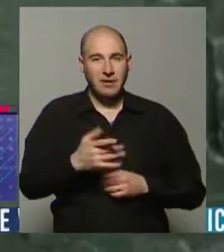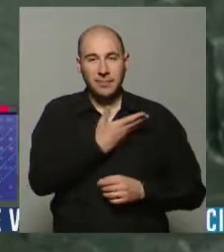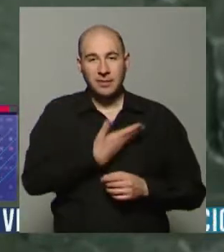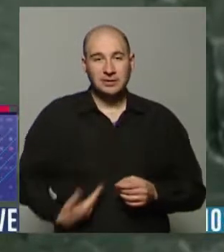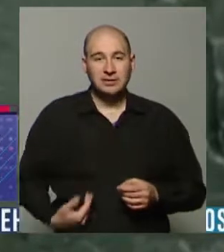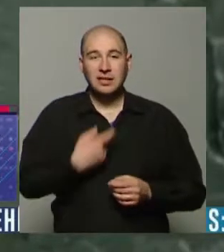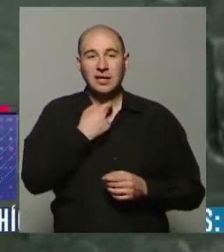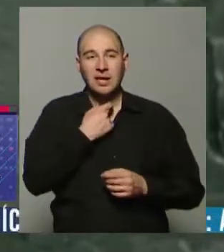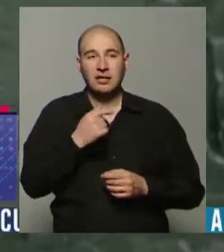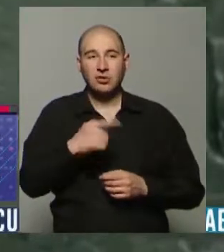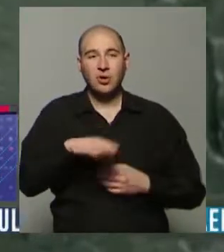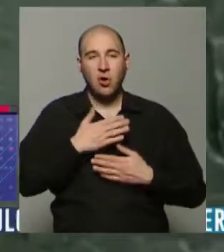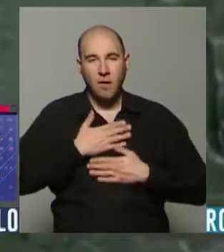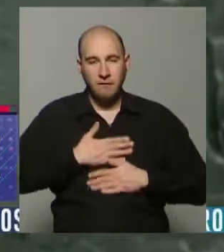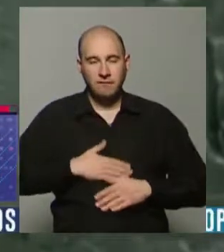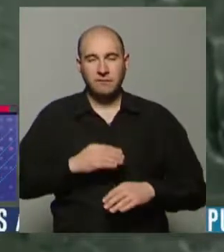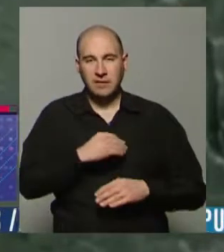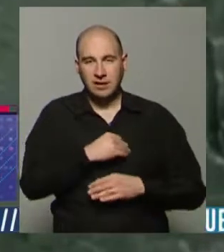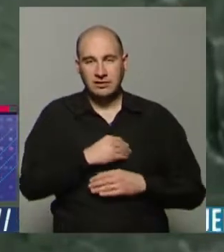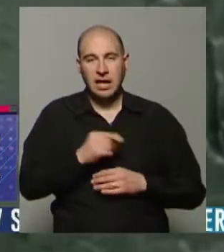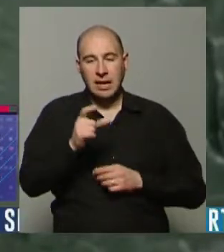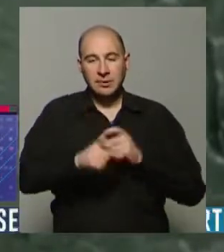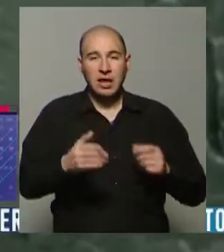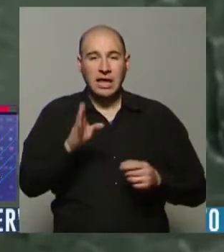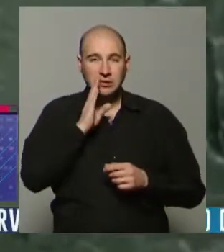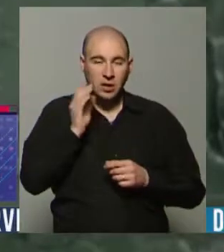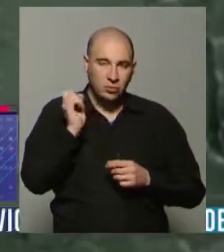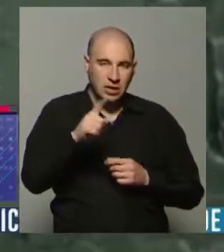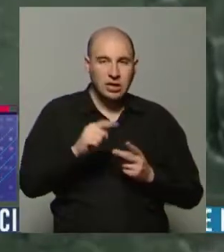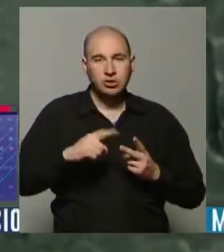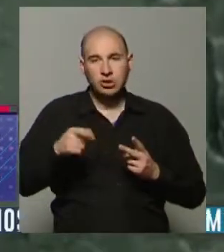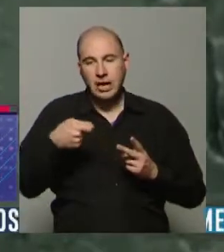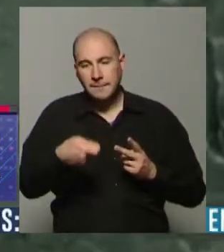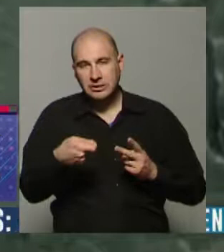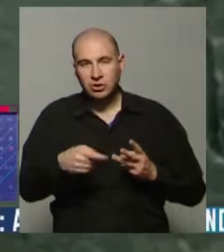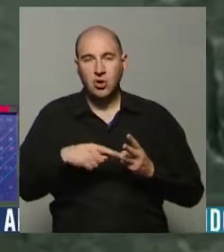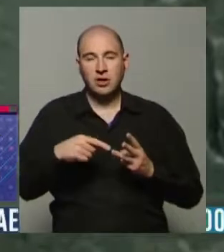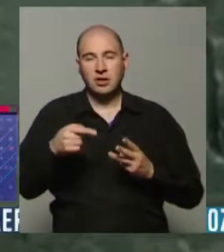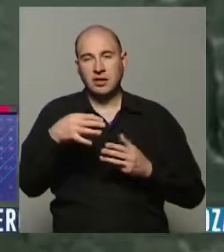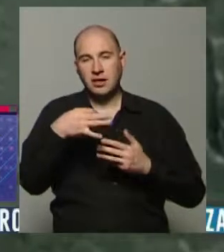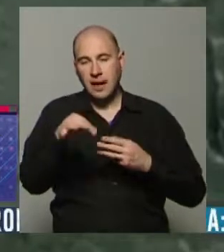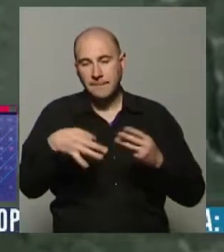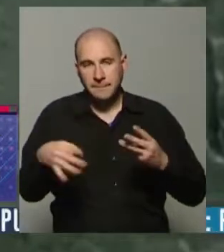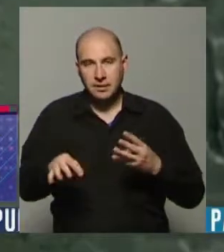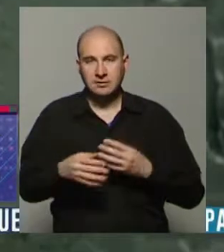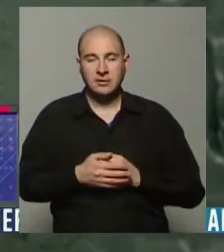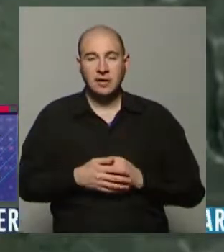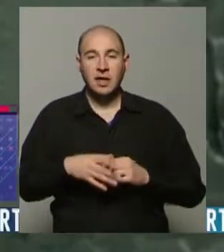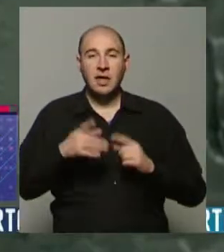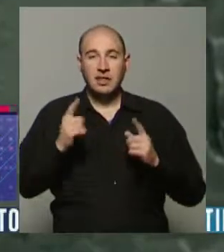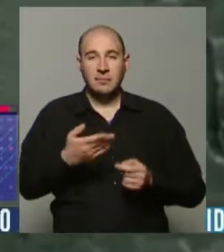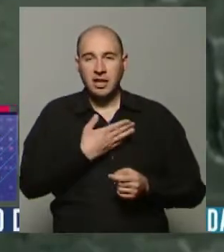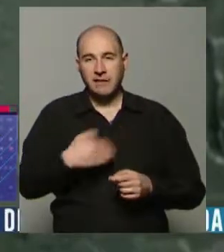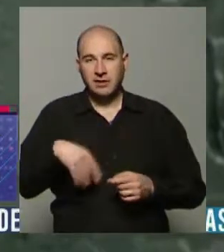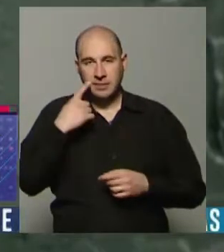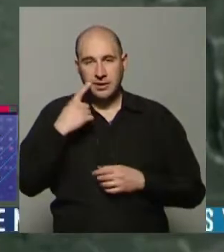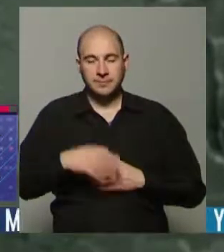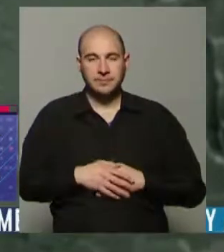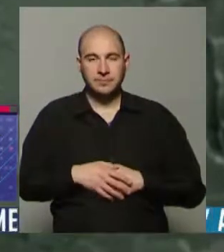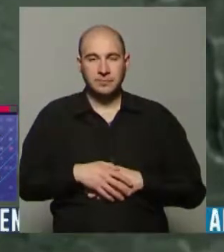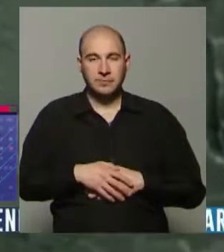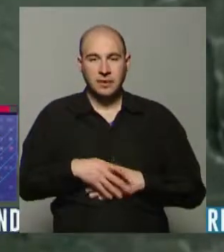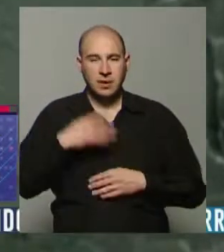vamos a quedar ahí con el presidente Mauricio Macri porque ustedes saben, digo, que la visita del presidente era casi fugaz, no habían